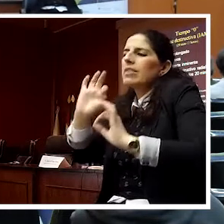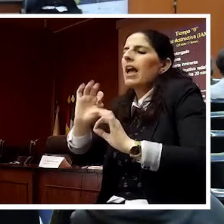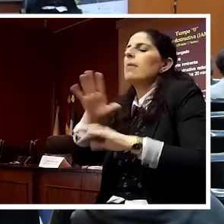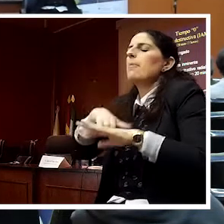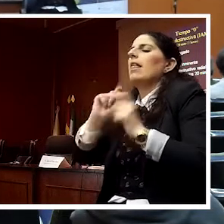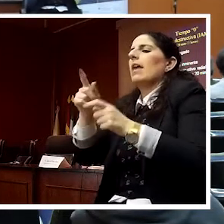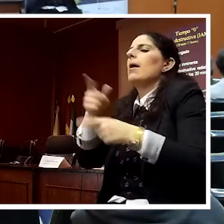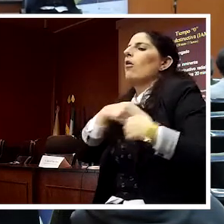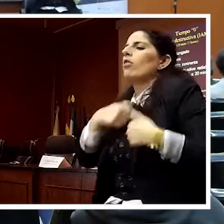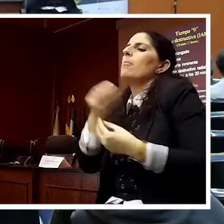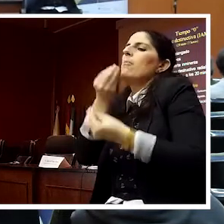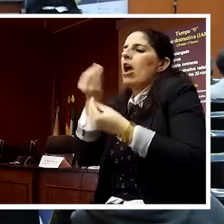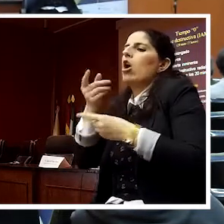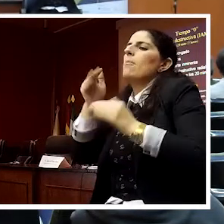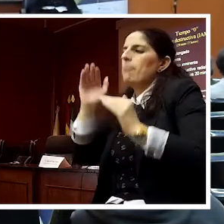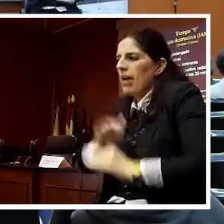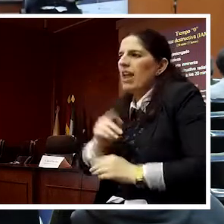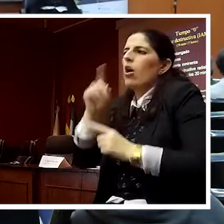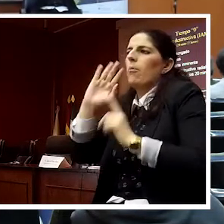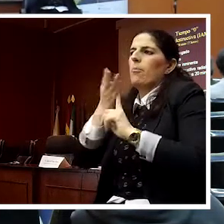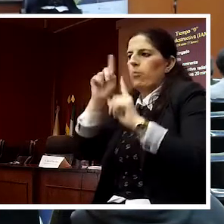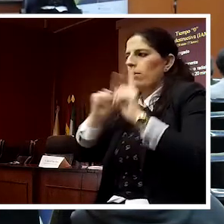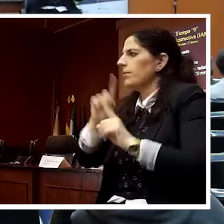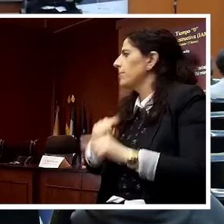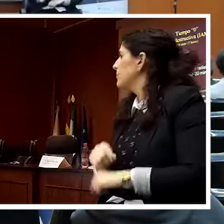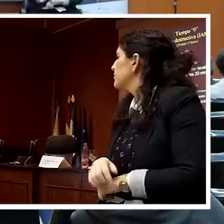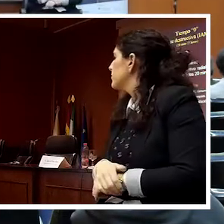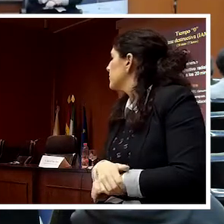fármacos que verdaderamente disminuyan la demanda.